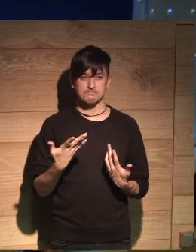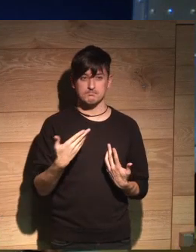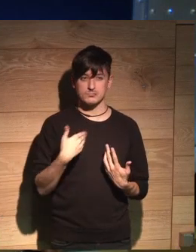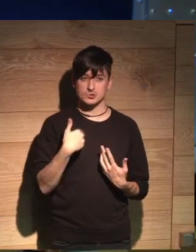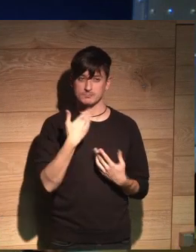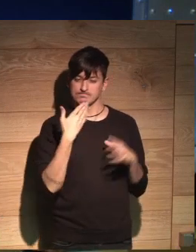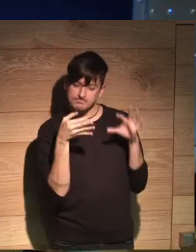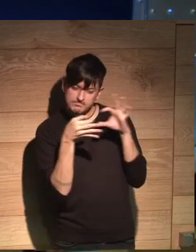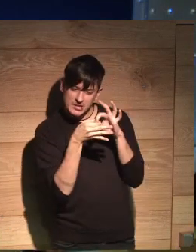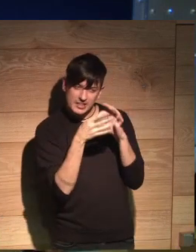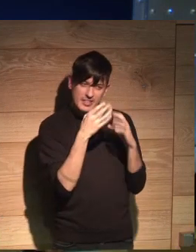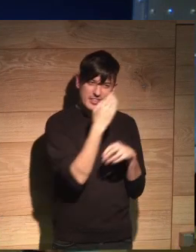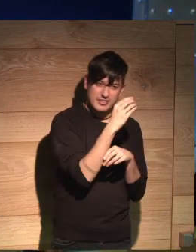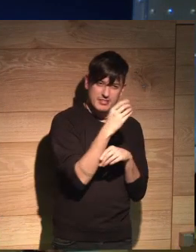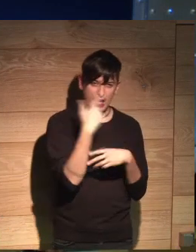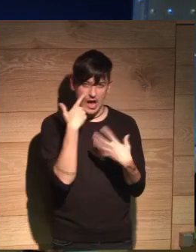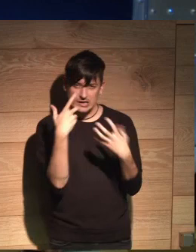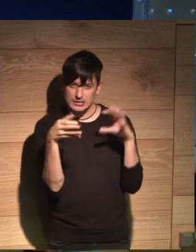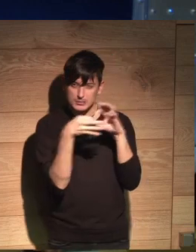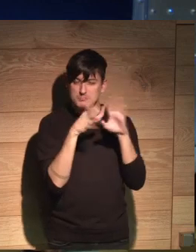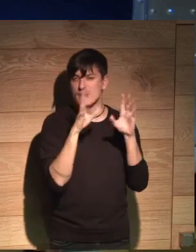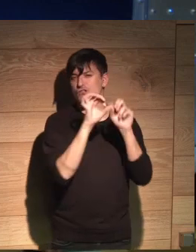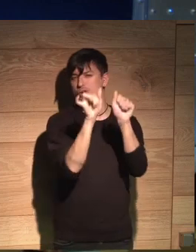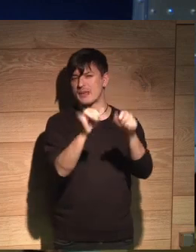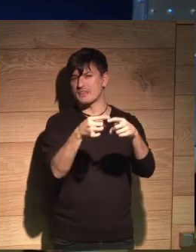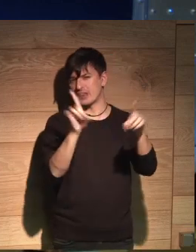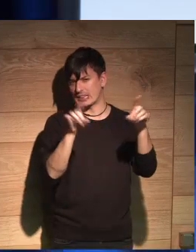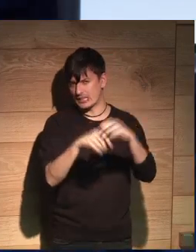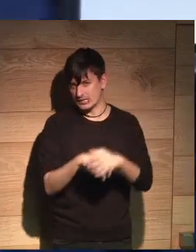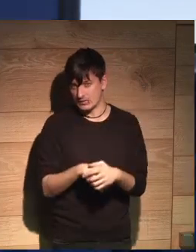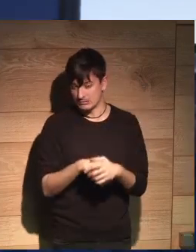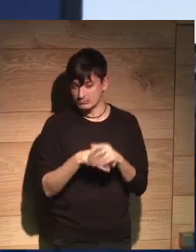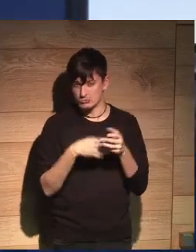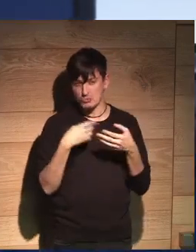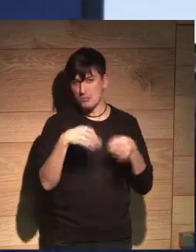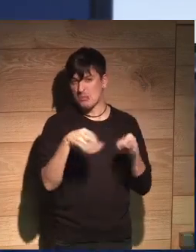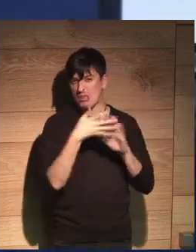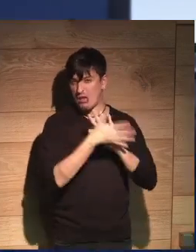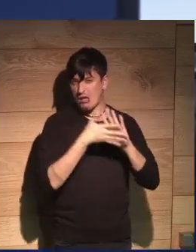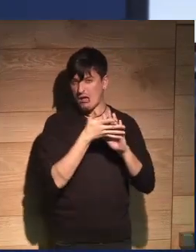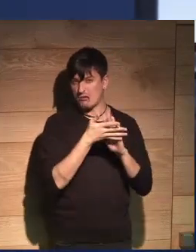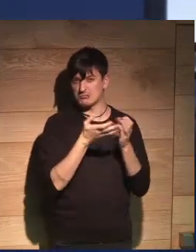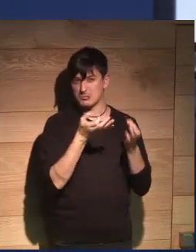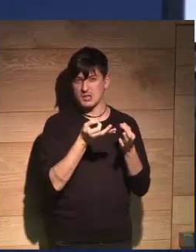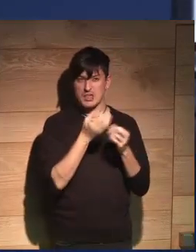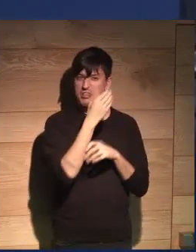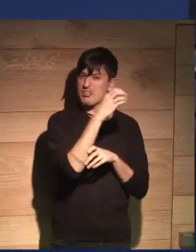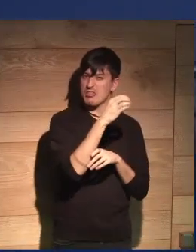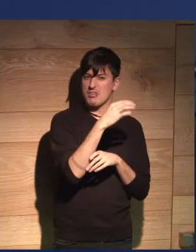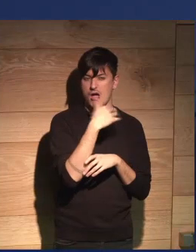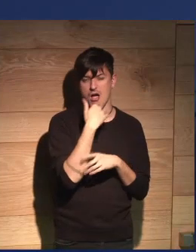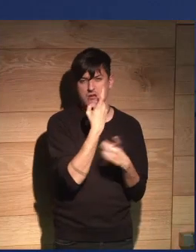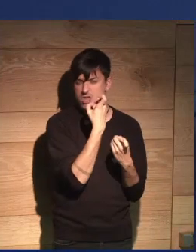entrelazar ciencia y arte, pero de una manera un poco distinta a la que normalmente la hacemos. Normalmente se habla siempre de sí, que la ciencia es